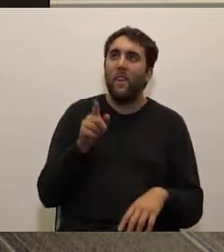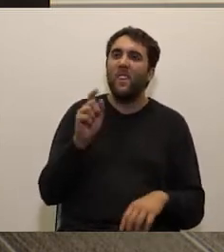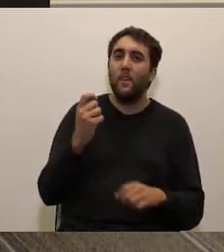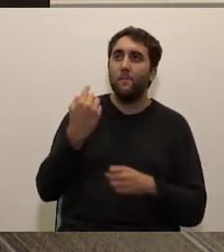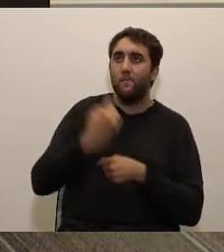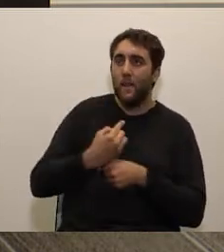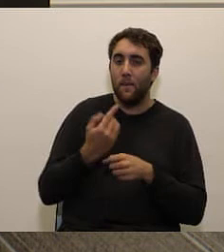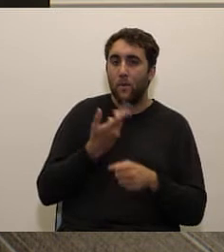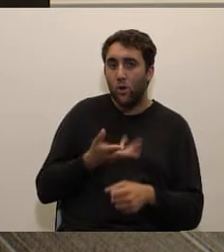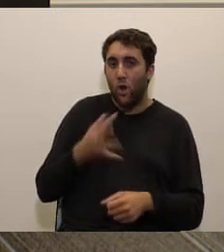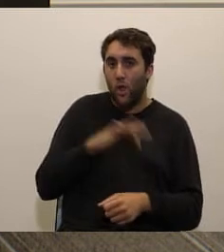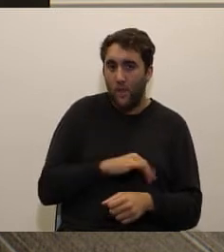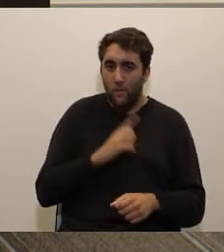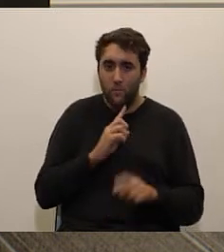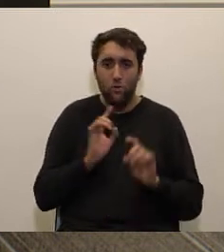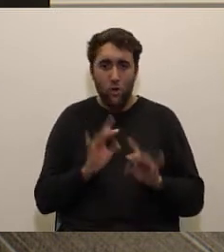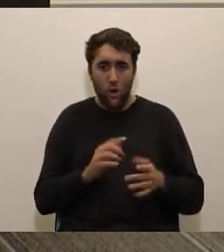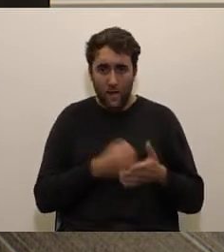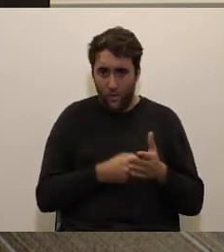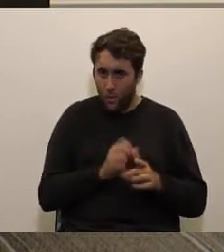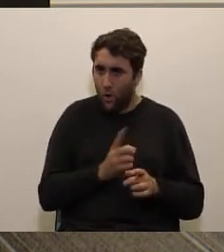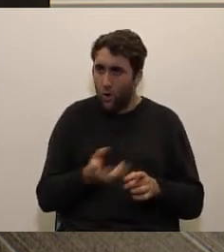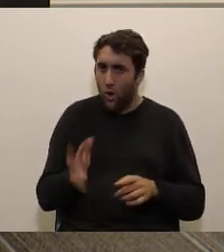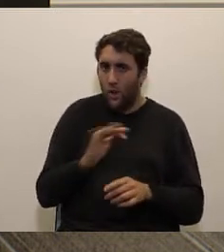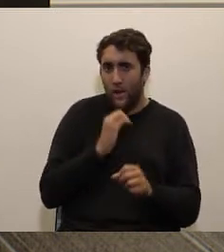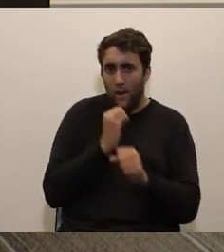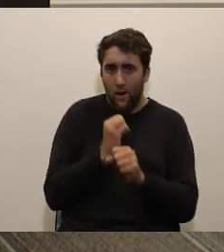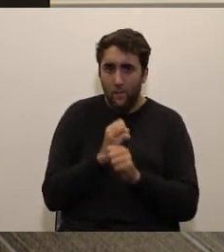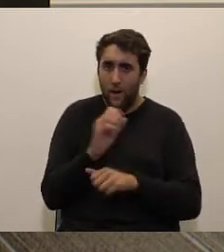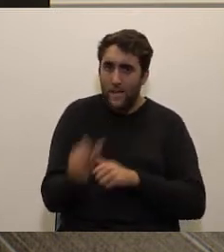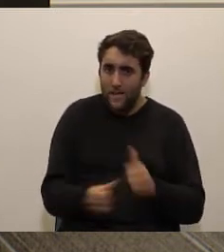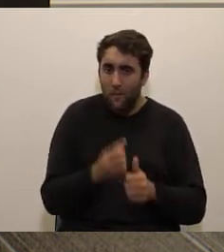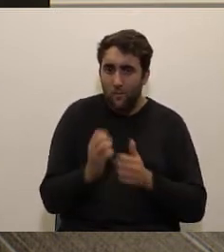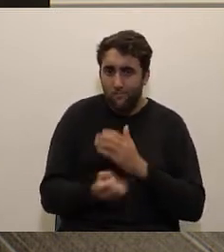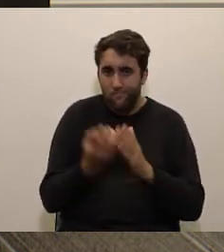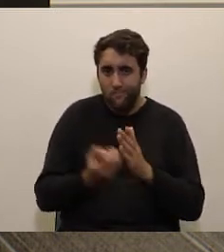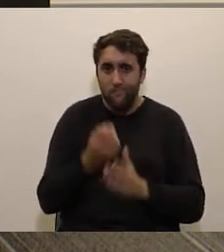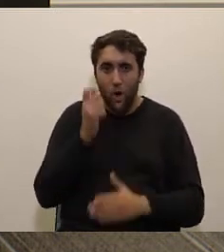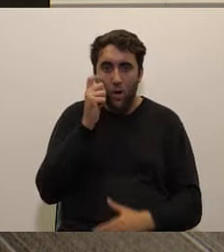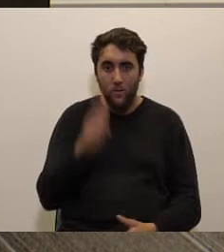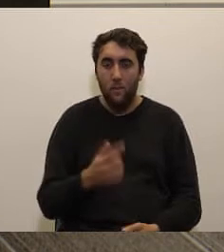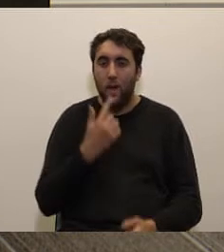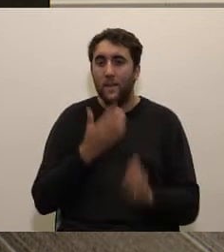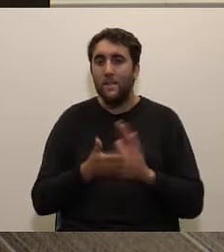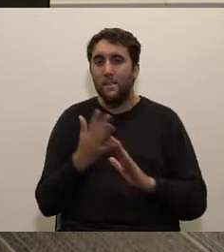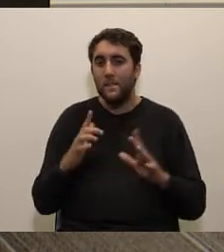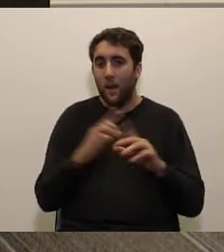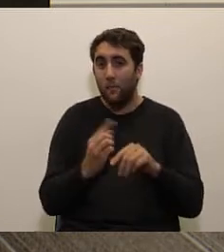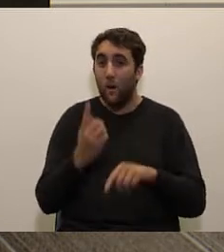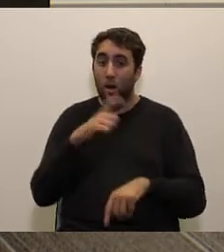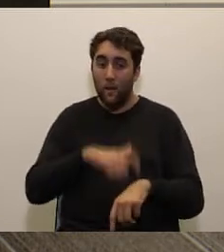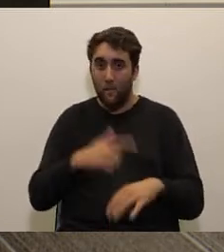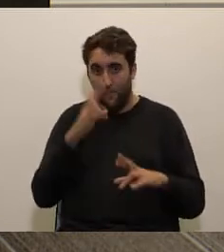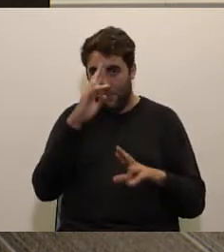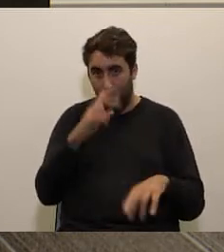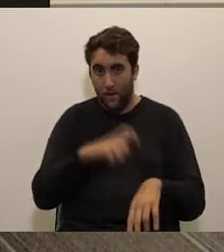nuestra tarea cotidiana, y no solo en el activismo, ¿no? O sea, en todo el conocimiento que producimos en general. Y como para terminar y también cumplir con el